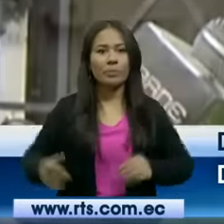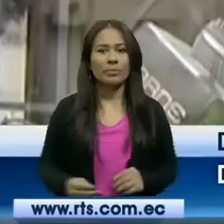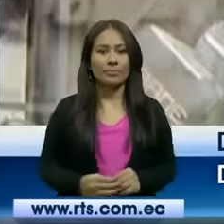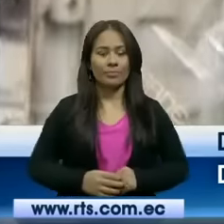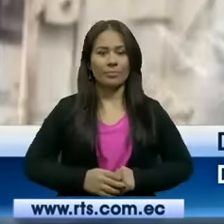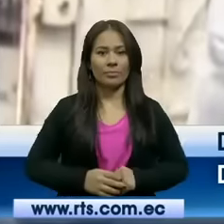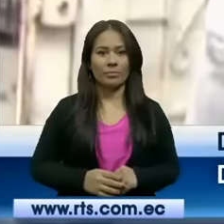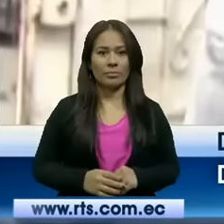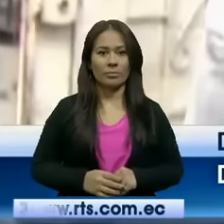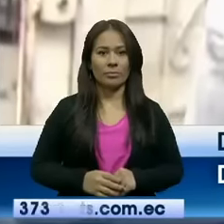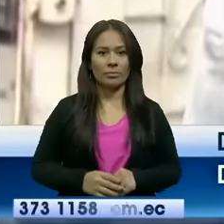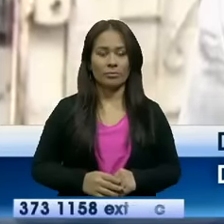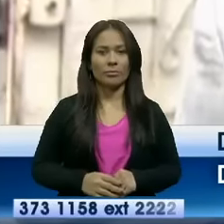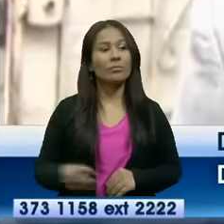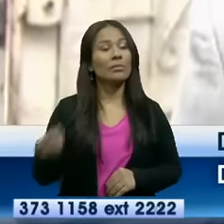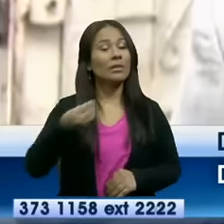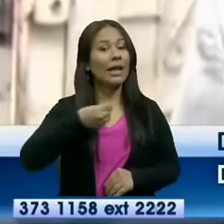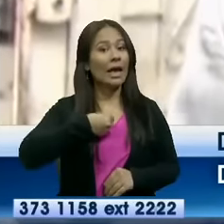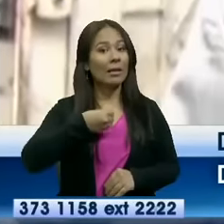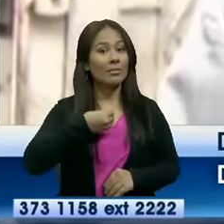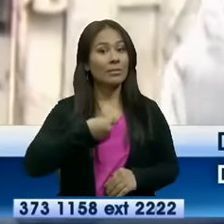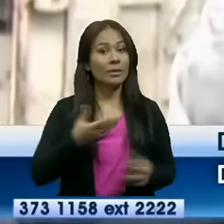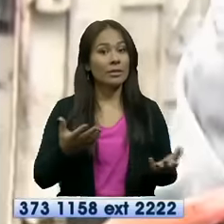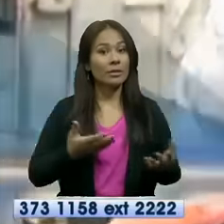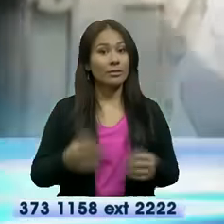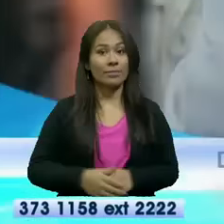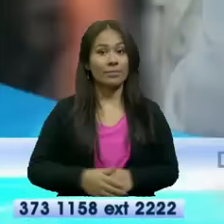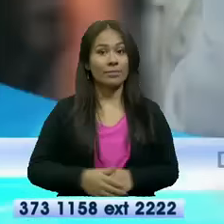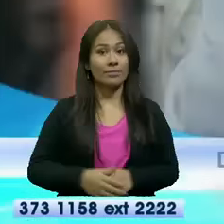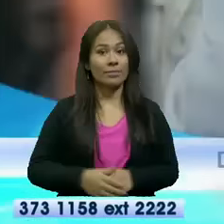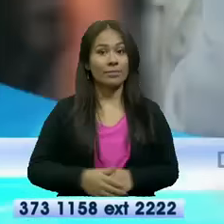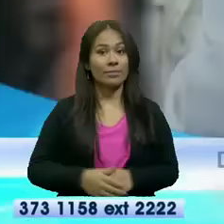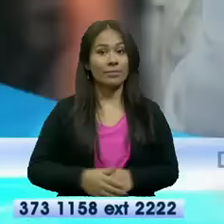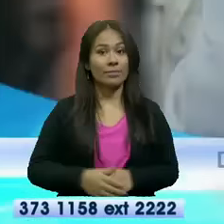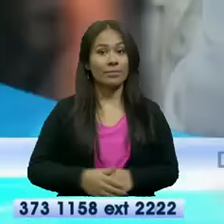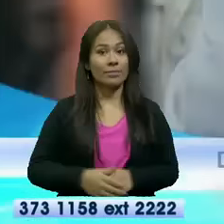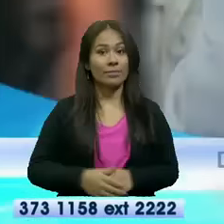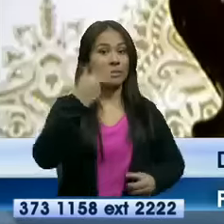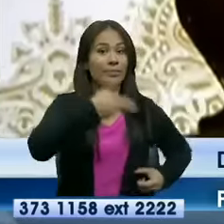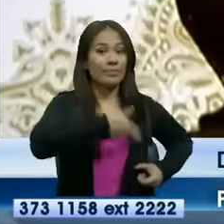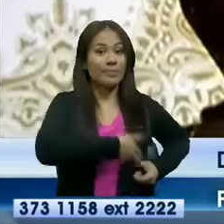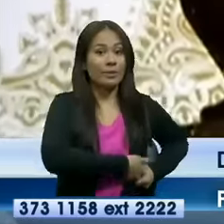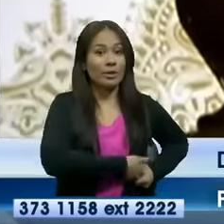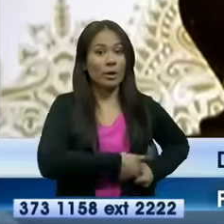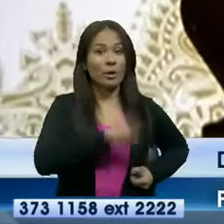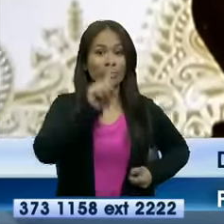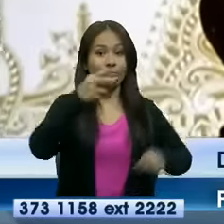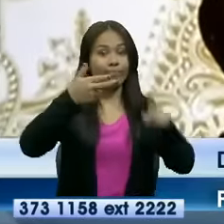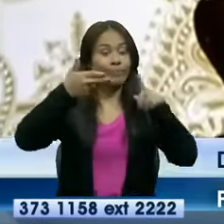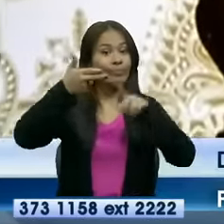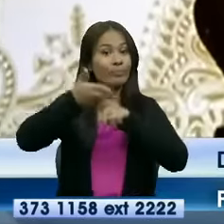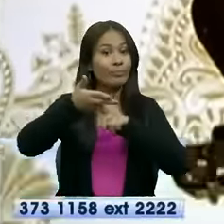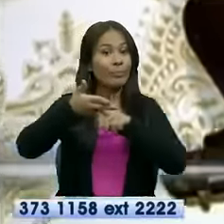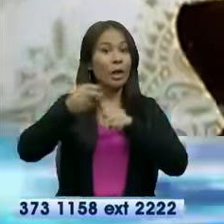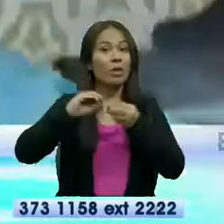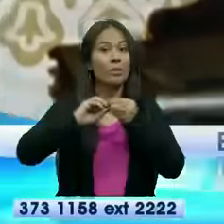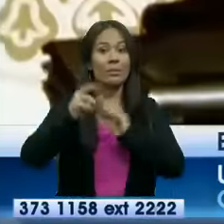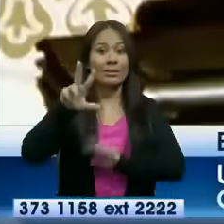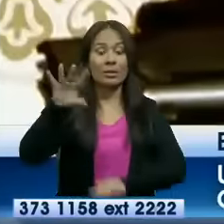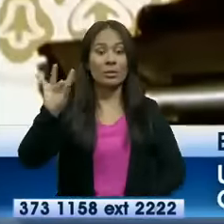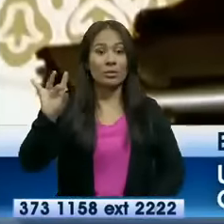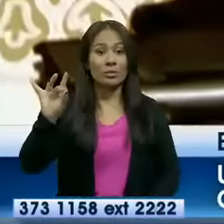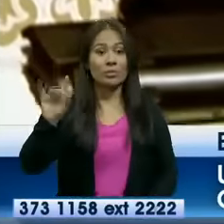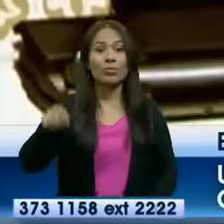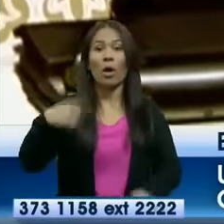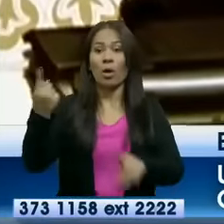la máscara. Pues se ha encontrado dos armas de fuego, un revólver calibre 38, una